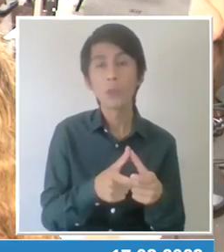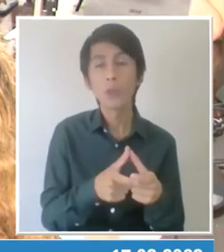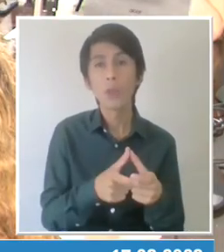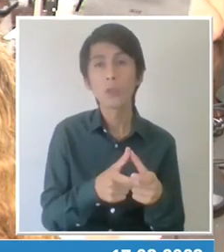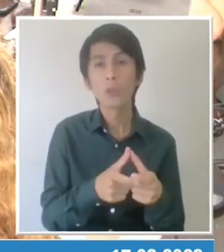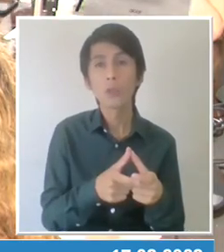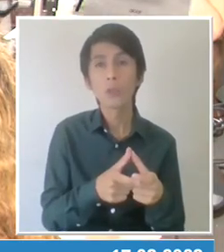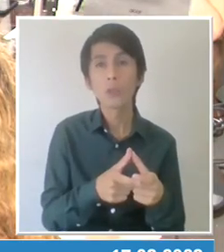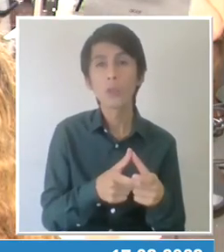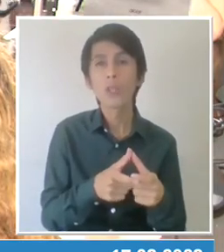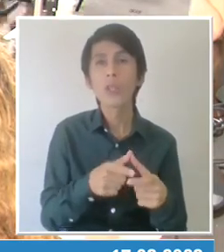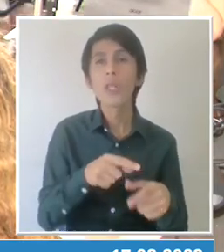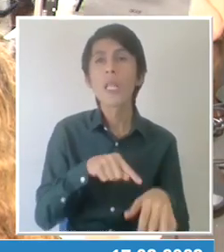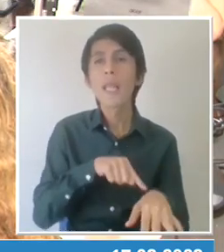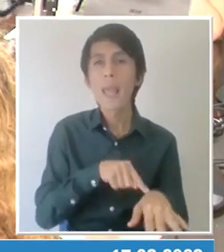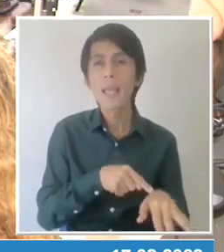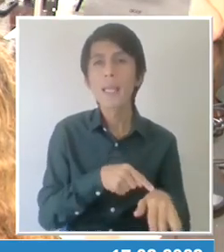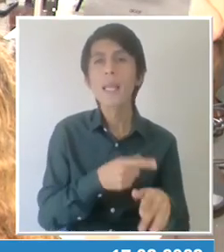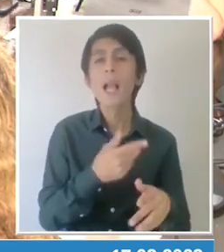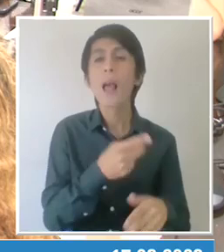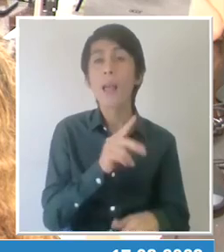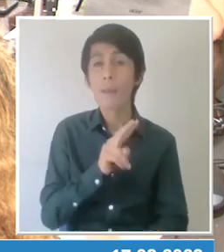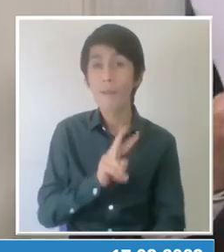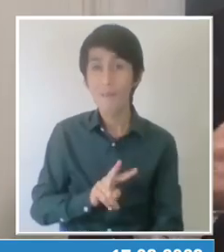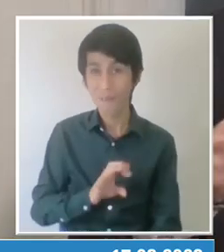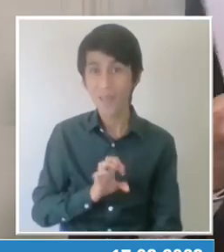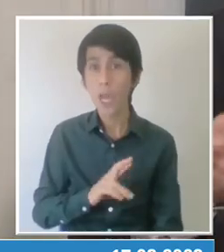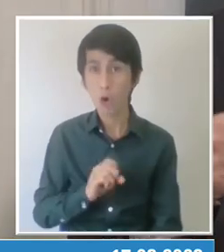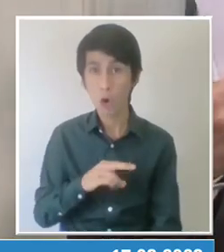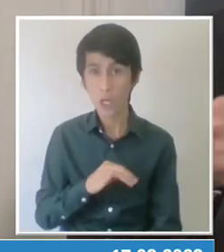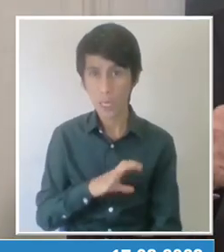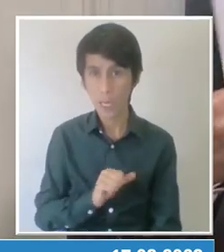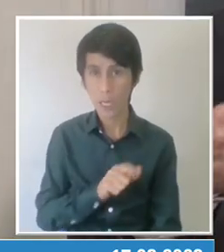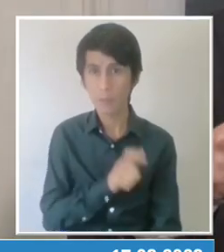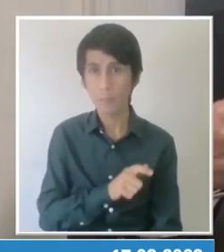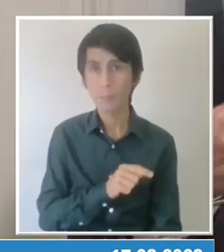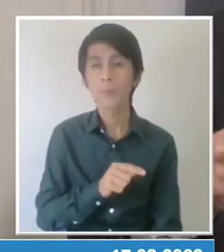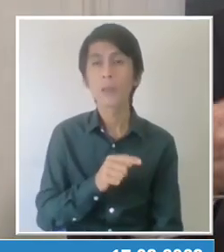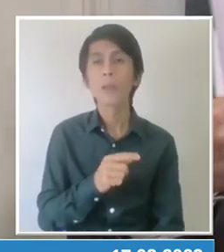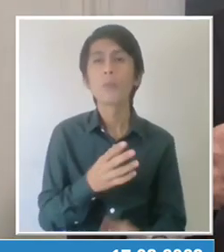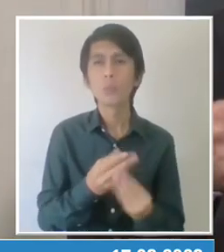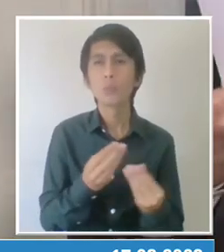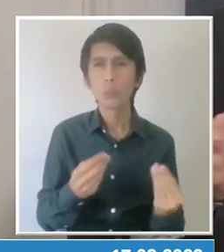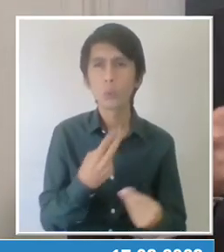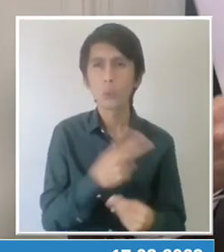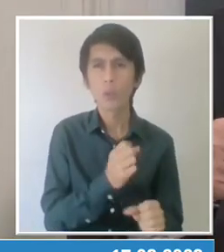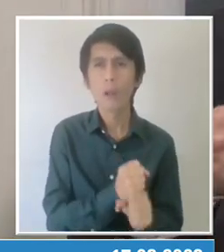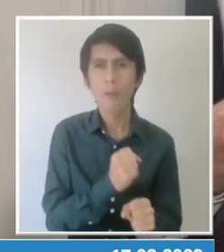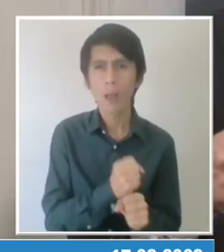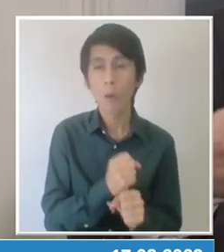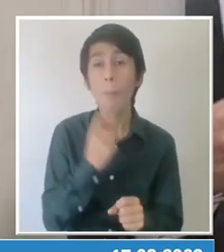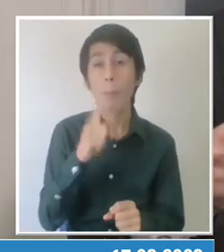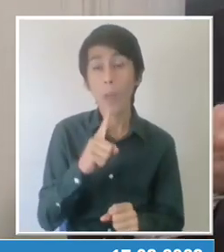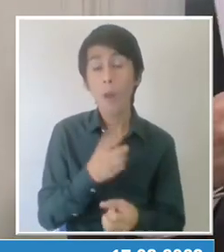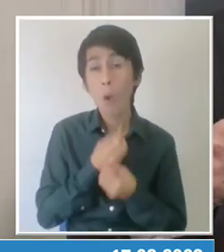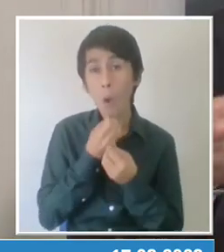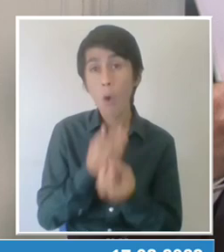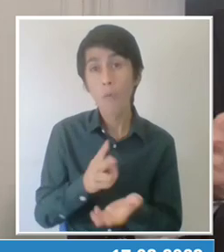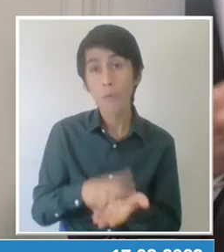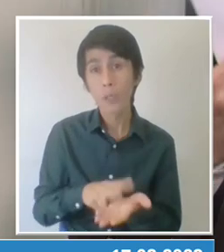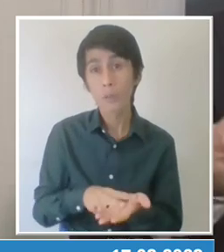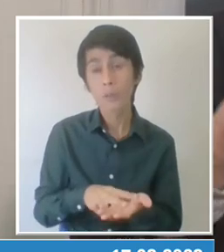Técnica, doña Verónica, muchos de sus trabajos, aunque confieso que no los he leído